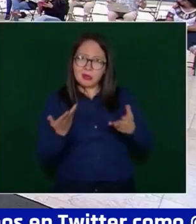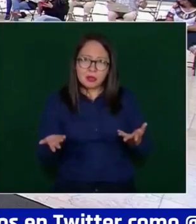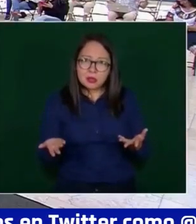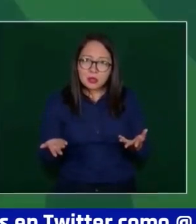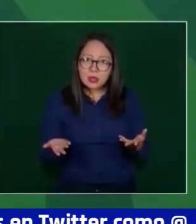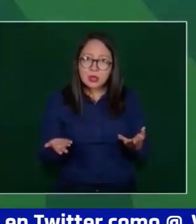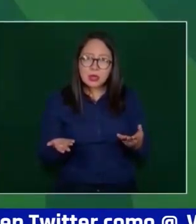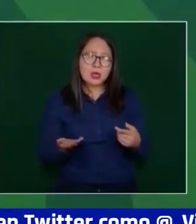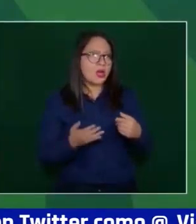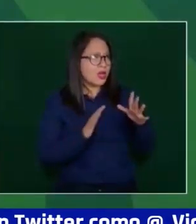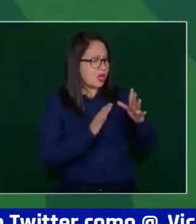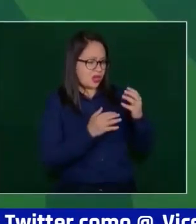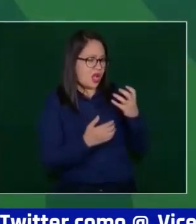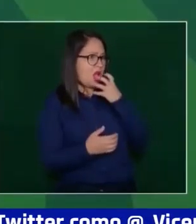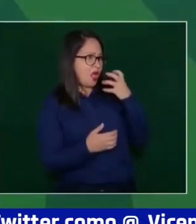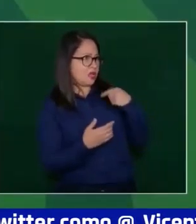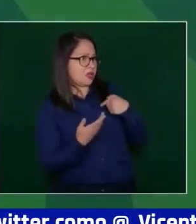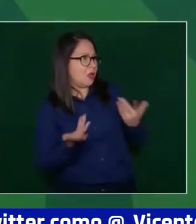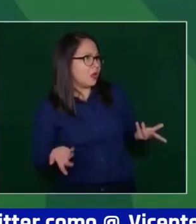pero no me levantes la voz.